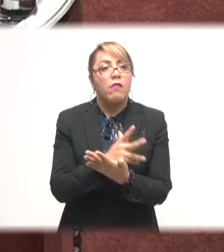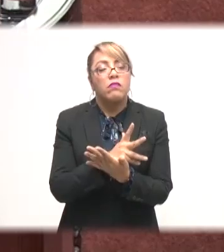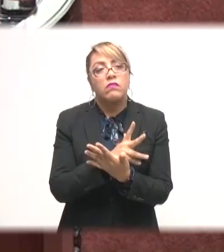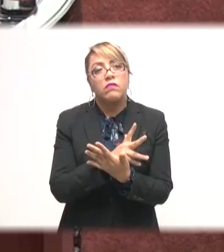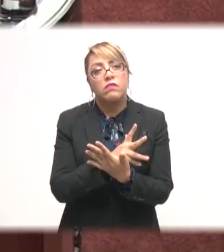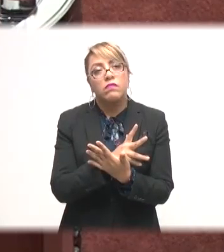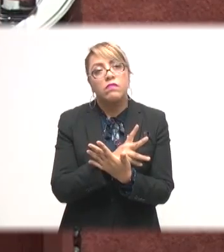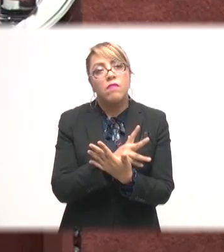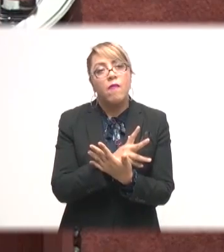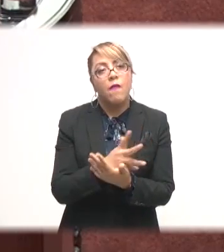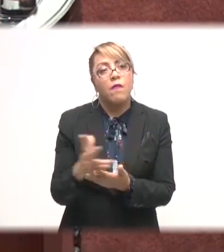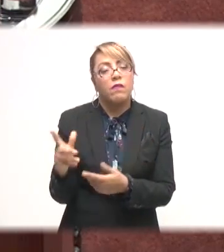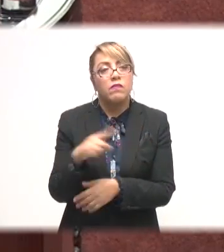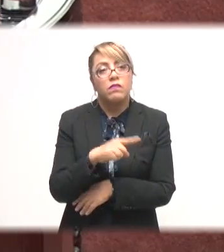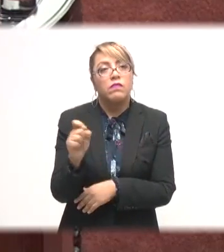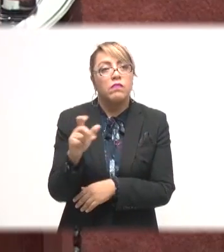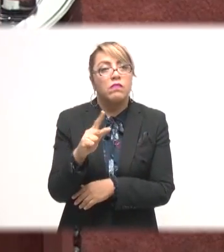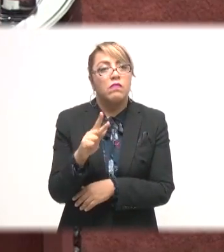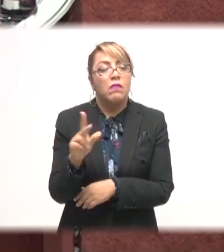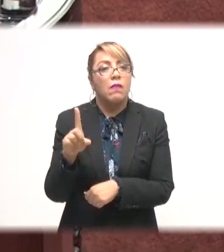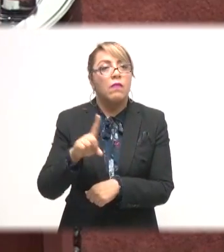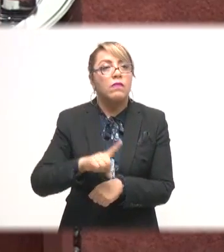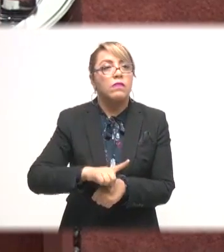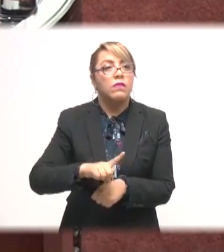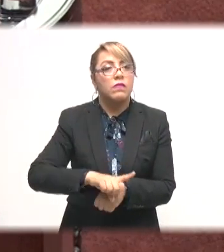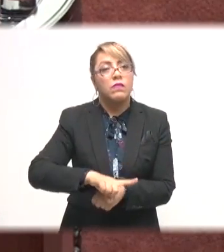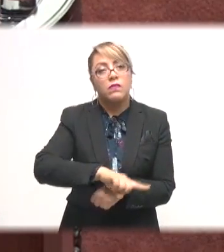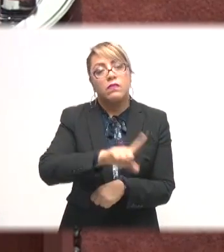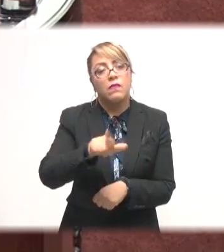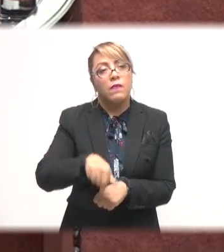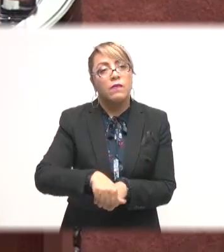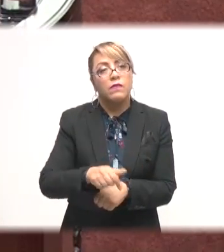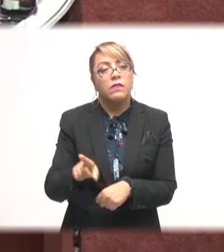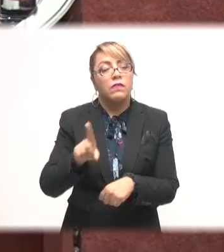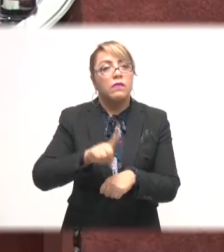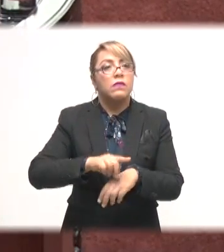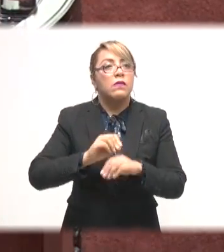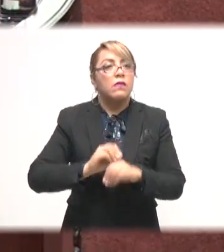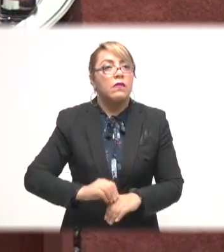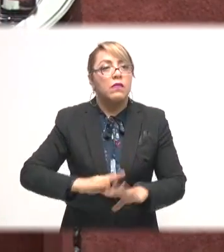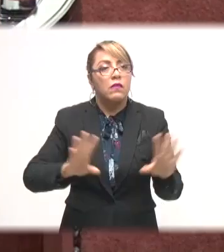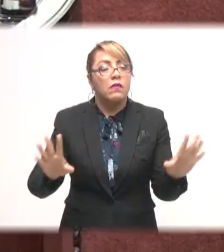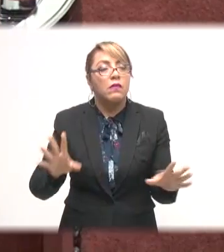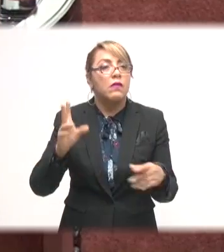de no exceder 180 días naturales después de publicado el decreto por el que